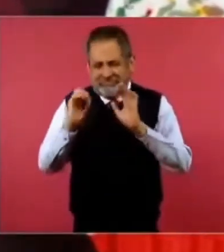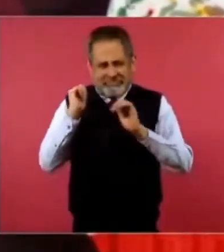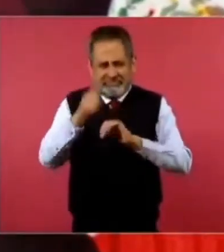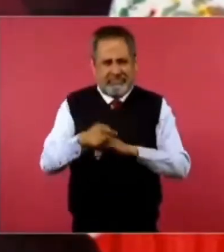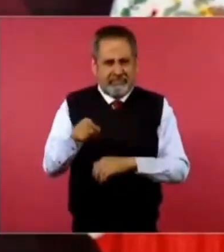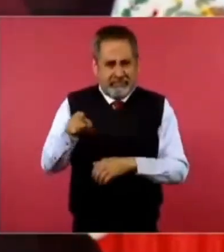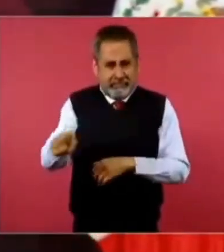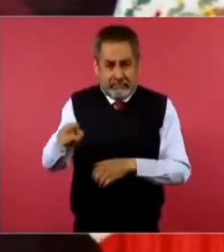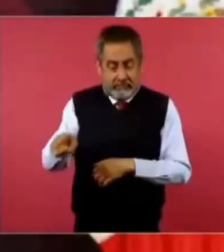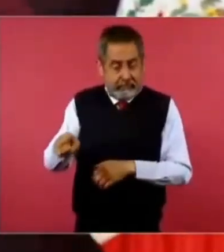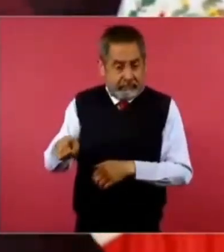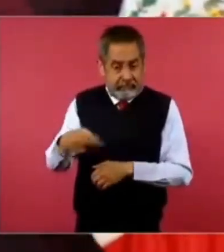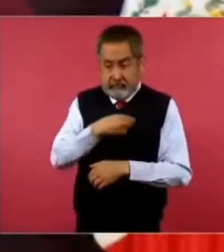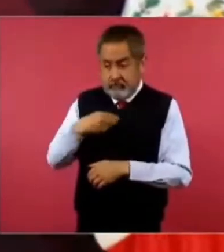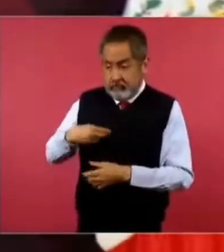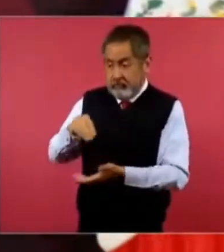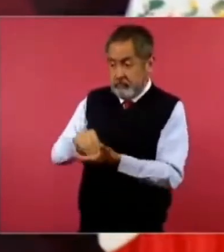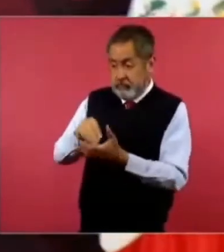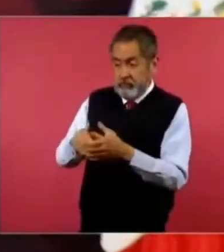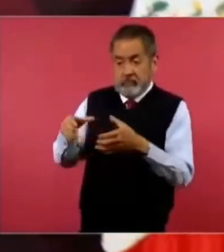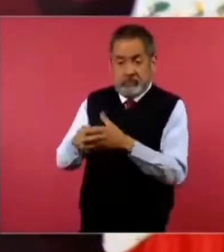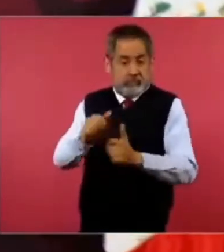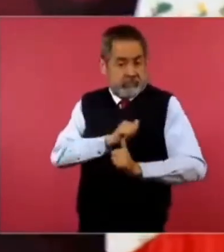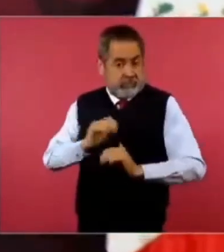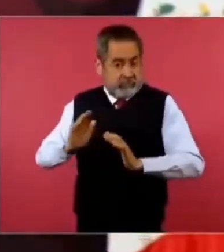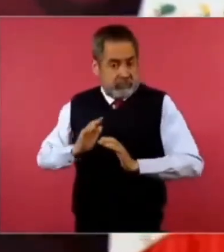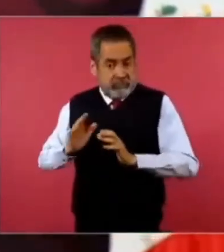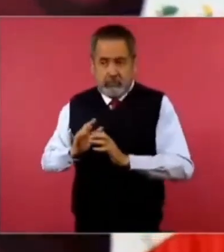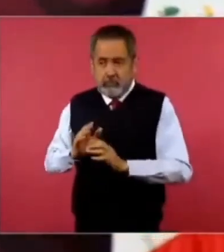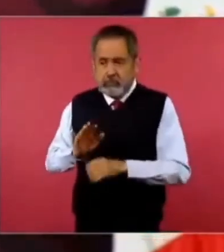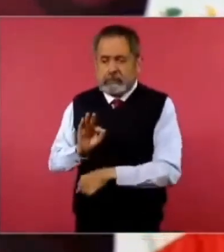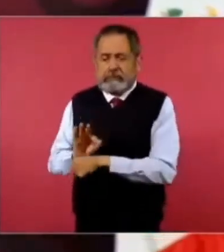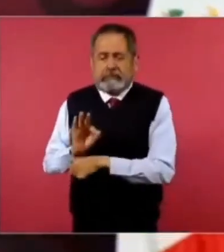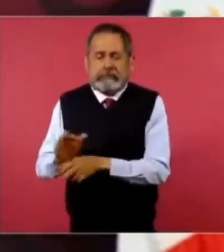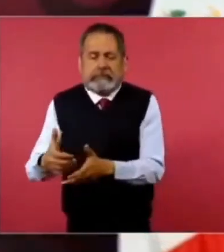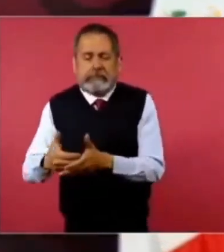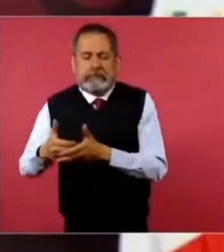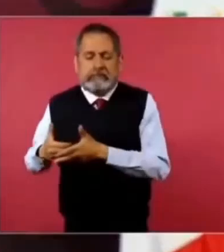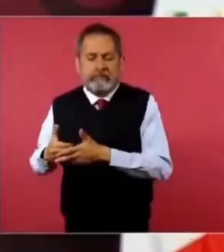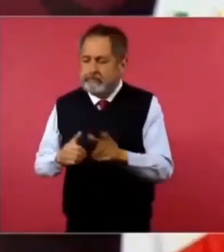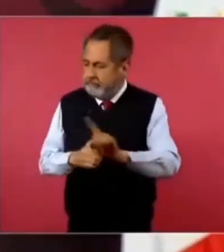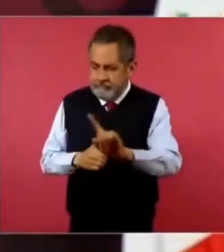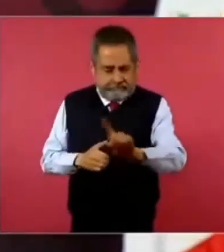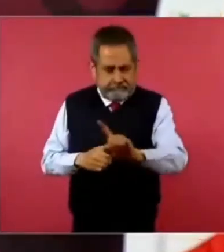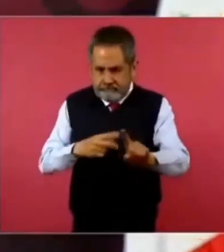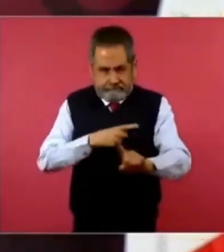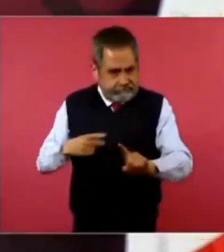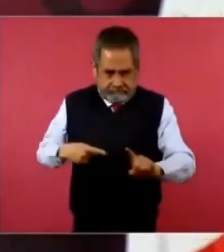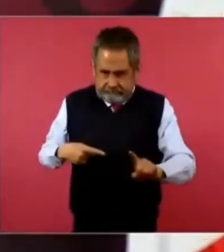siendo miembro de las Fuerzas Armadas, en vez